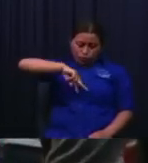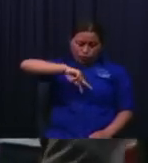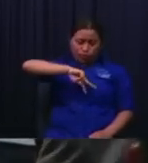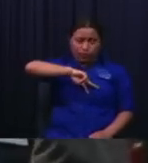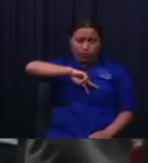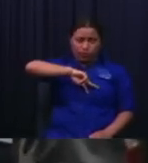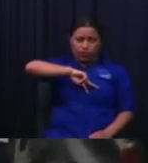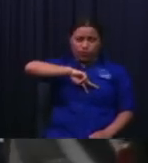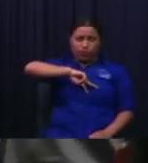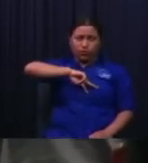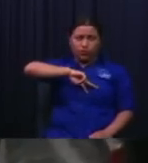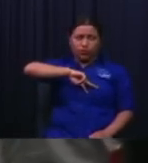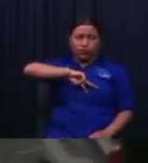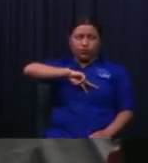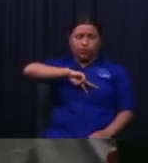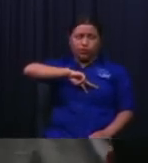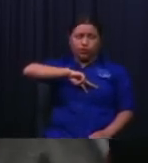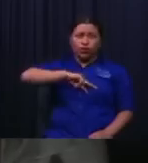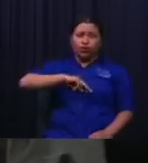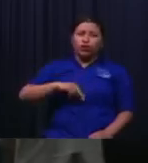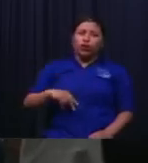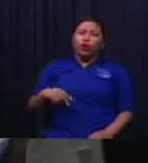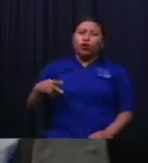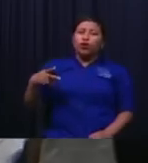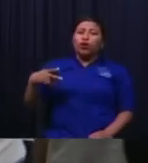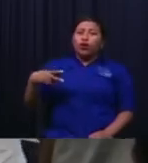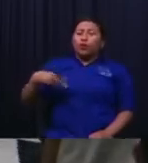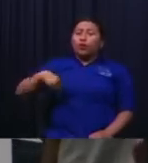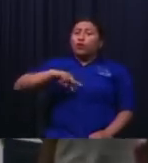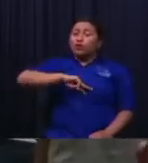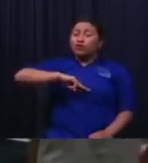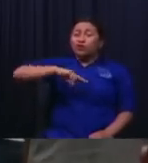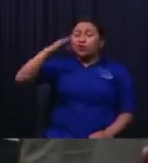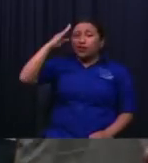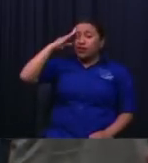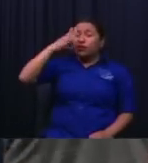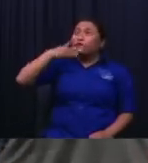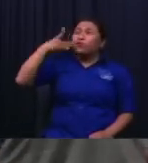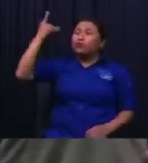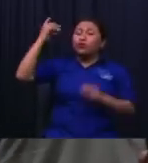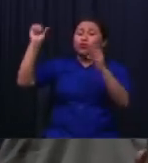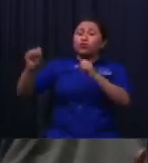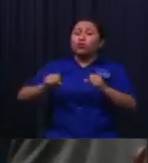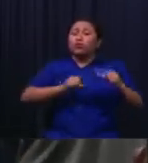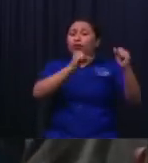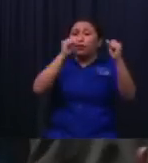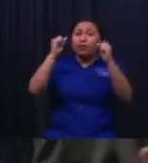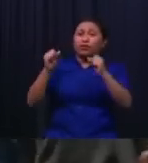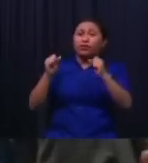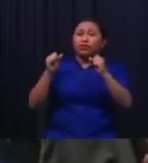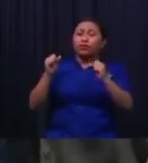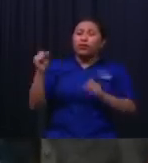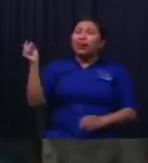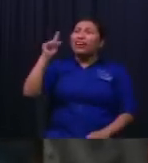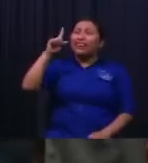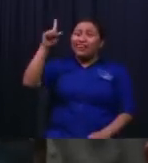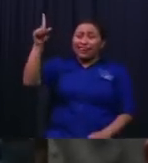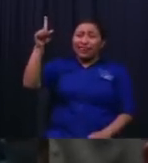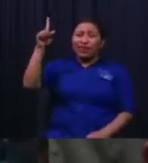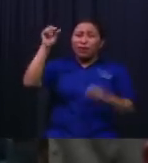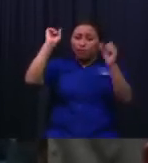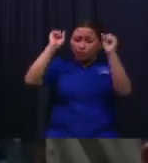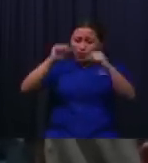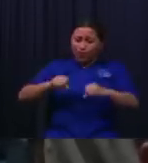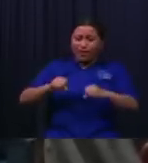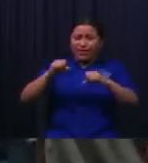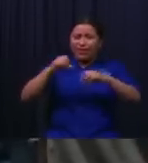Nosotros damos testimonio de un Dios poderoso. Que Él puede hacer de nuevo todas las